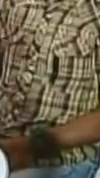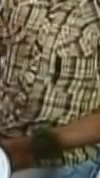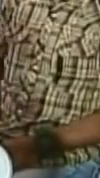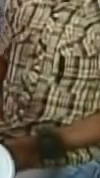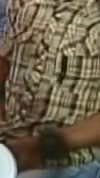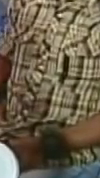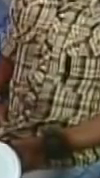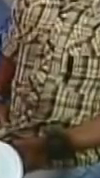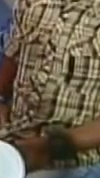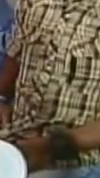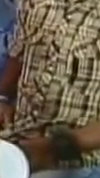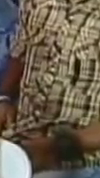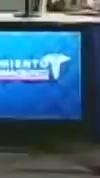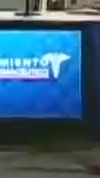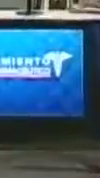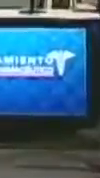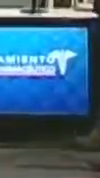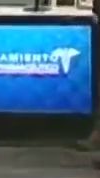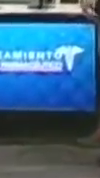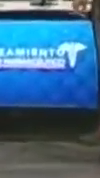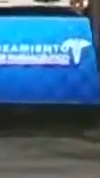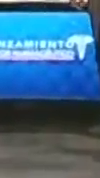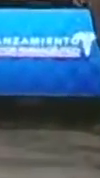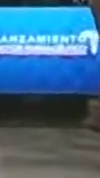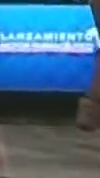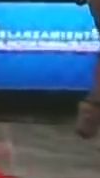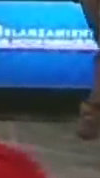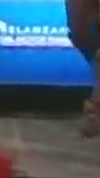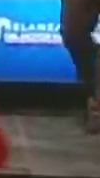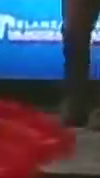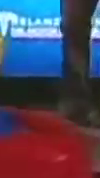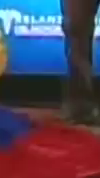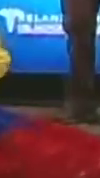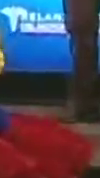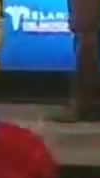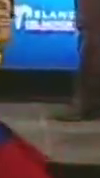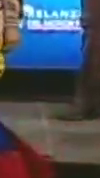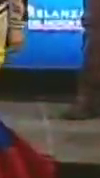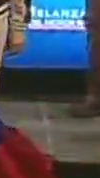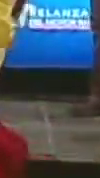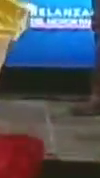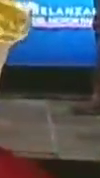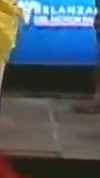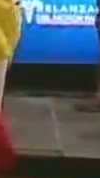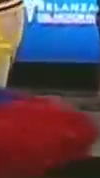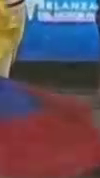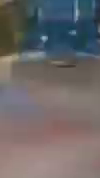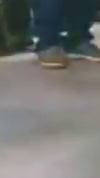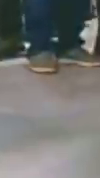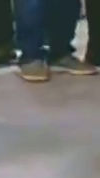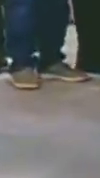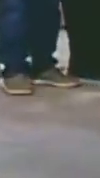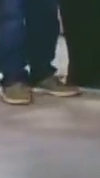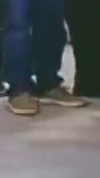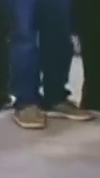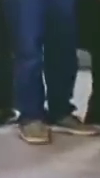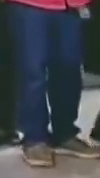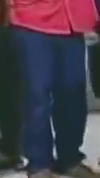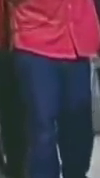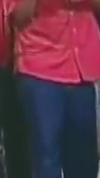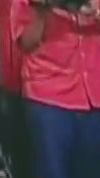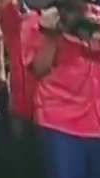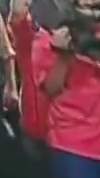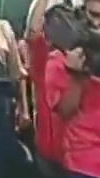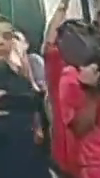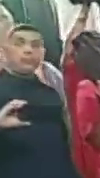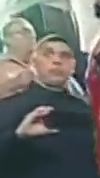Bien, allí tenían las declaraciones del presidente de la República, Nicolás Maduro Moros, quien ha ofrecido los detalles del lanzamiento del Plan Superior de Producción, Distribución